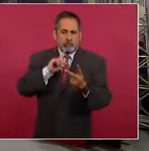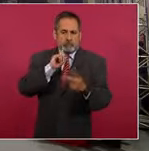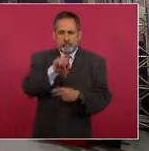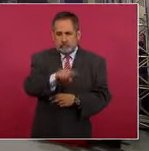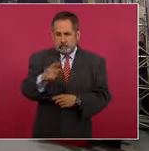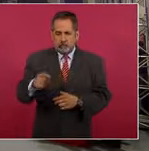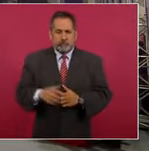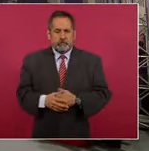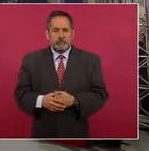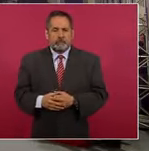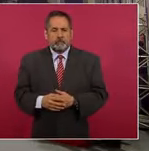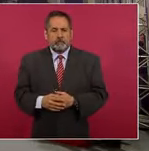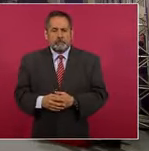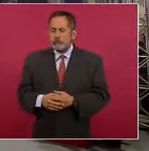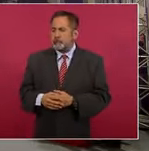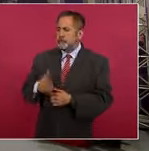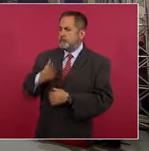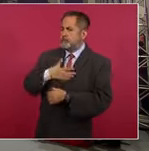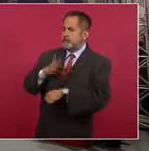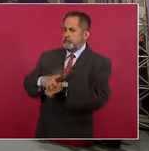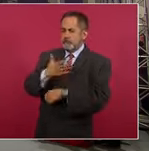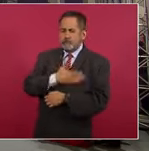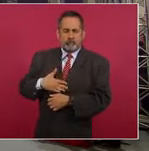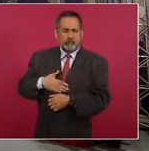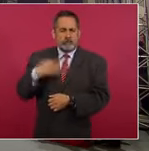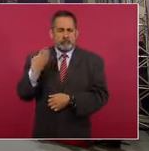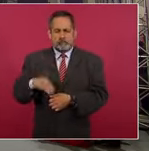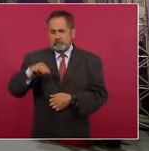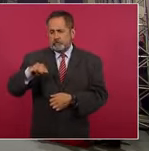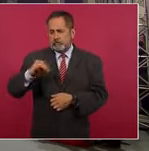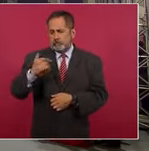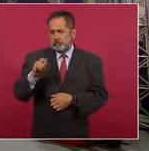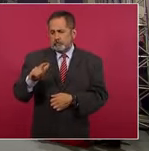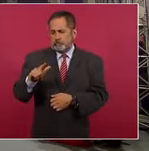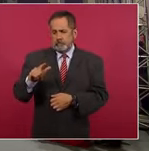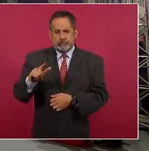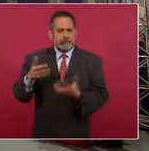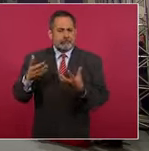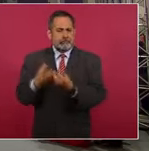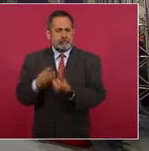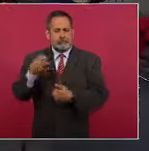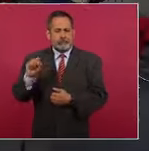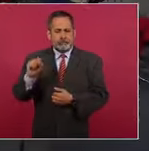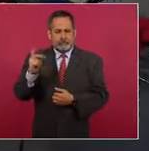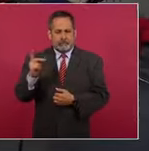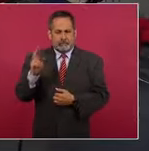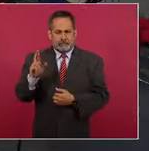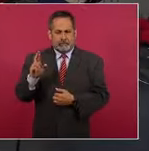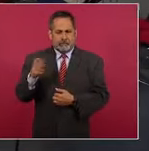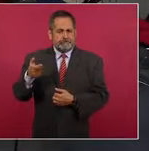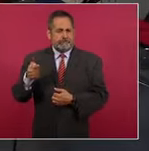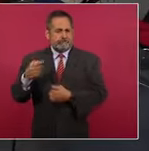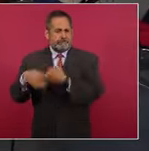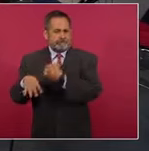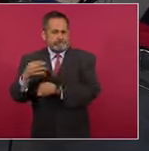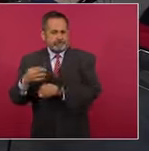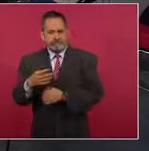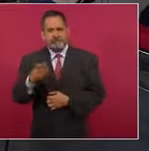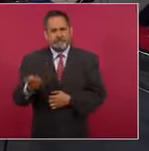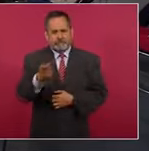Muy buenos días, presidente. Habíamos quedado contigo. Miguel Arzate, del Sistema Público de Radiodifusión del Estado Mexicano, Canal 14.